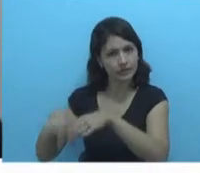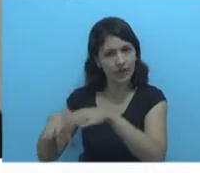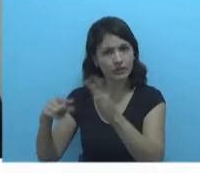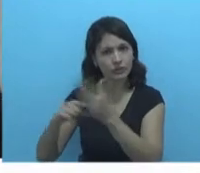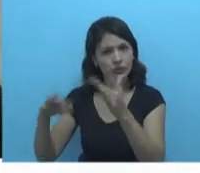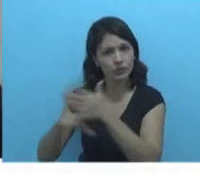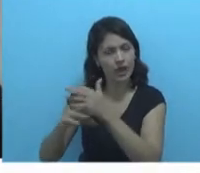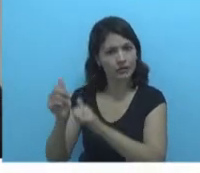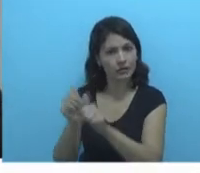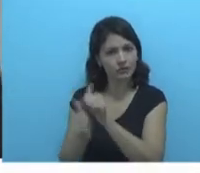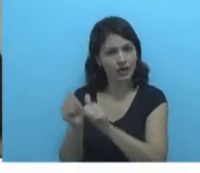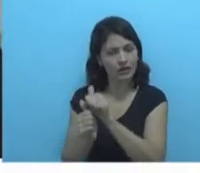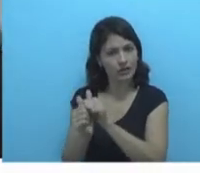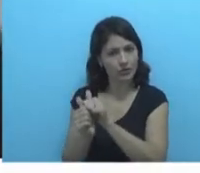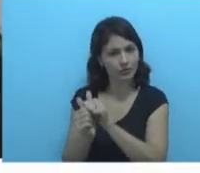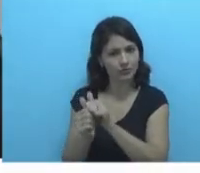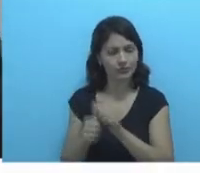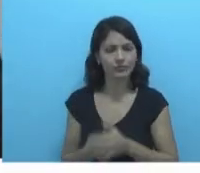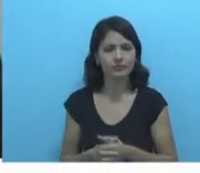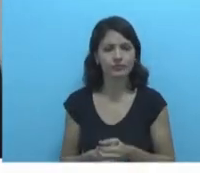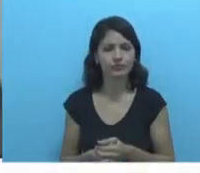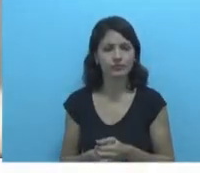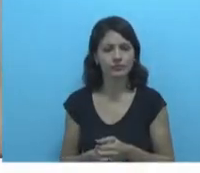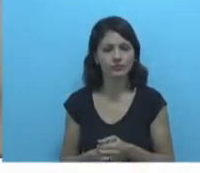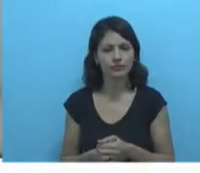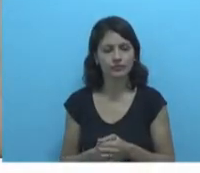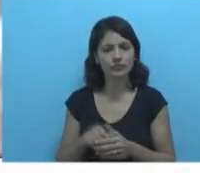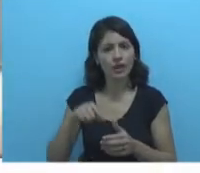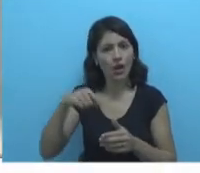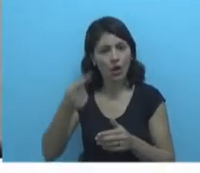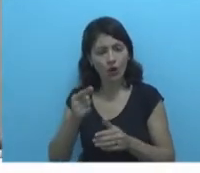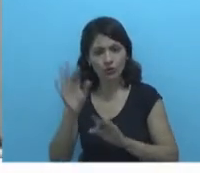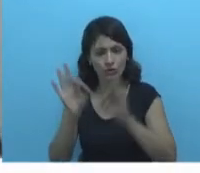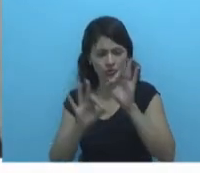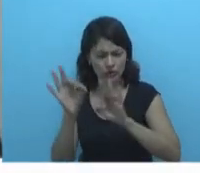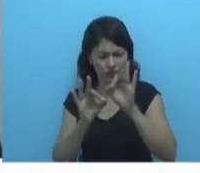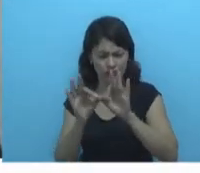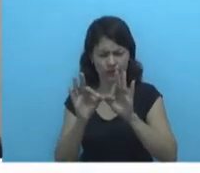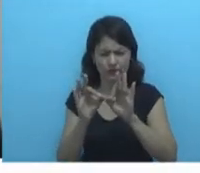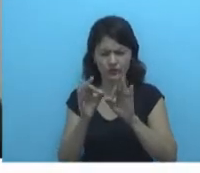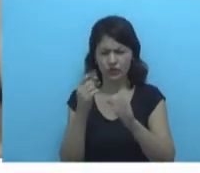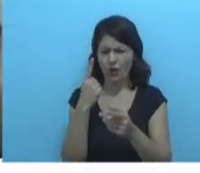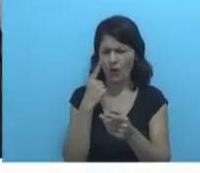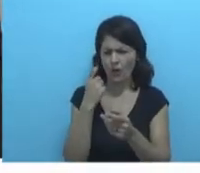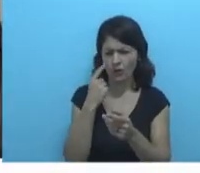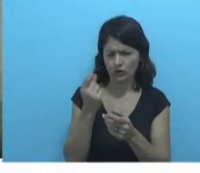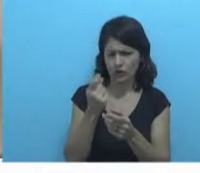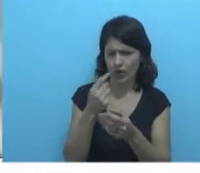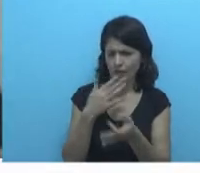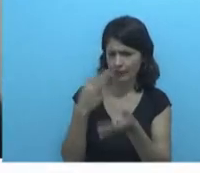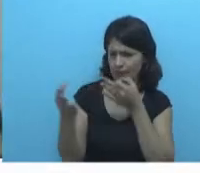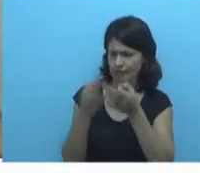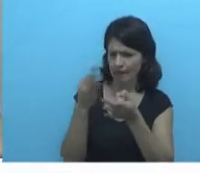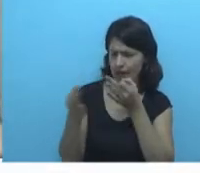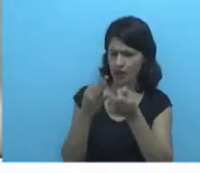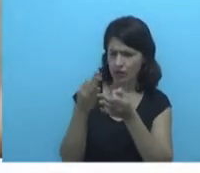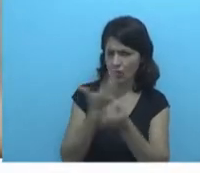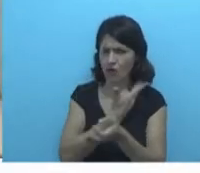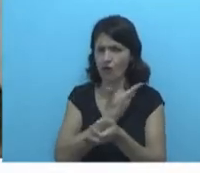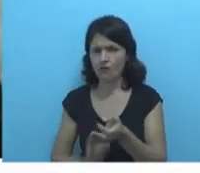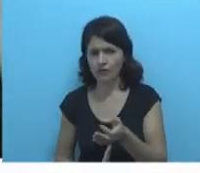Rosario, y otro justamente para regular el diálogo entre la Nación y la